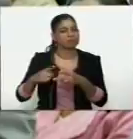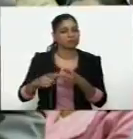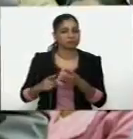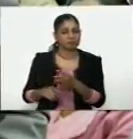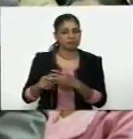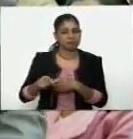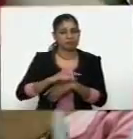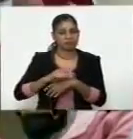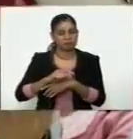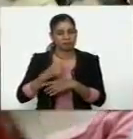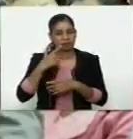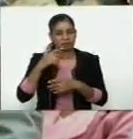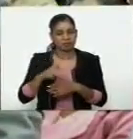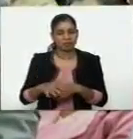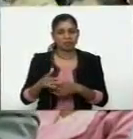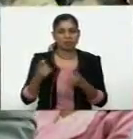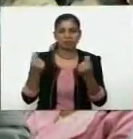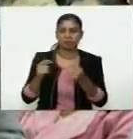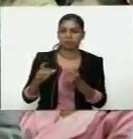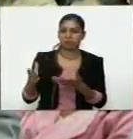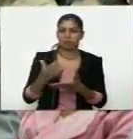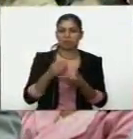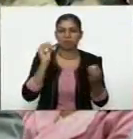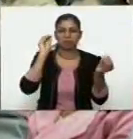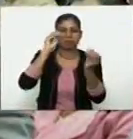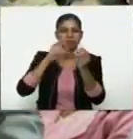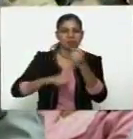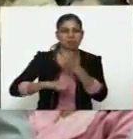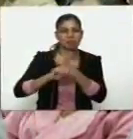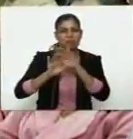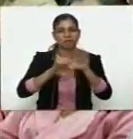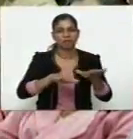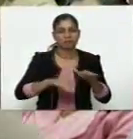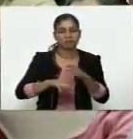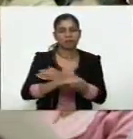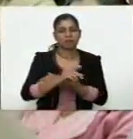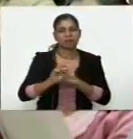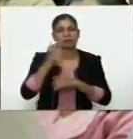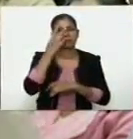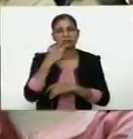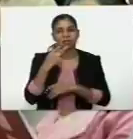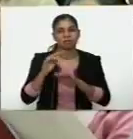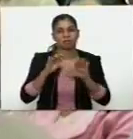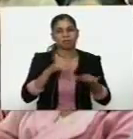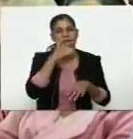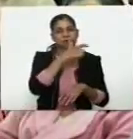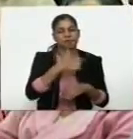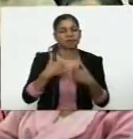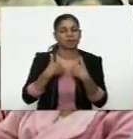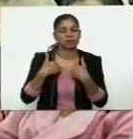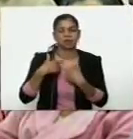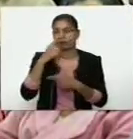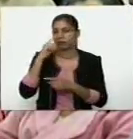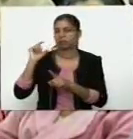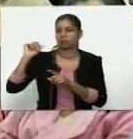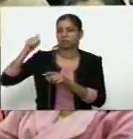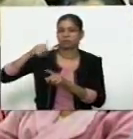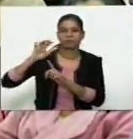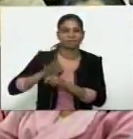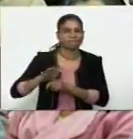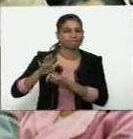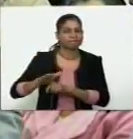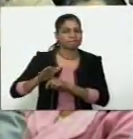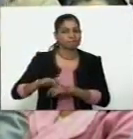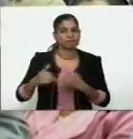condiciones de un gobierno que usa esta criptomoneda para el acompañamiento social más grande que tiene que hacerse, sobre todo un pueblo que ha sufrido las consecuencias de una guerra nefasta.